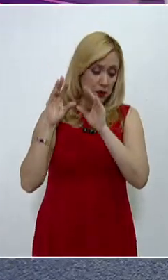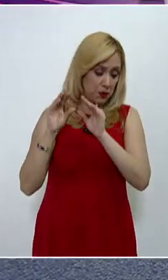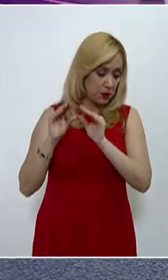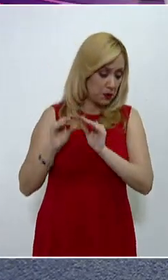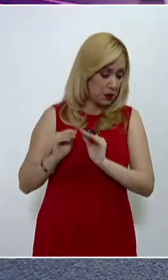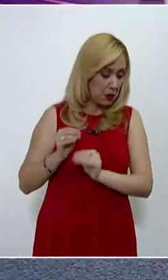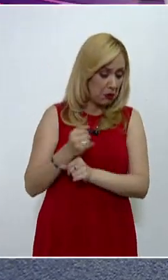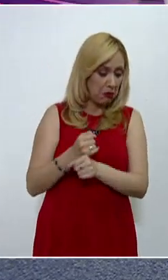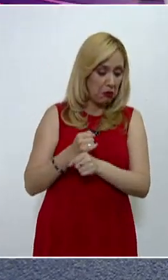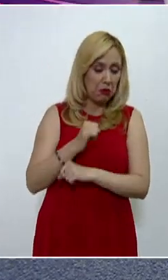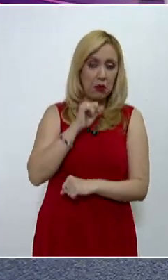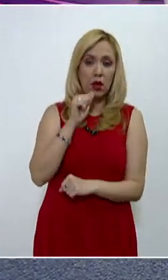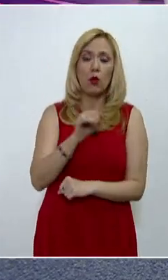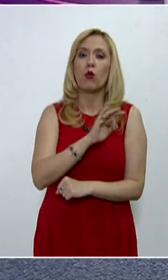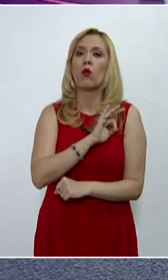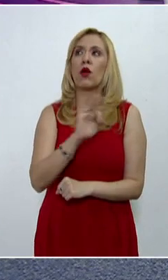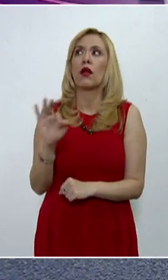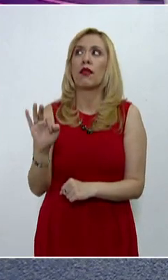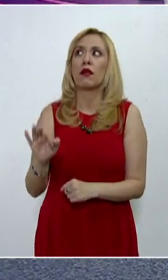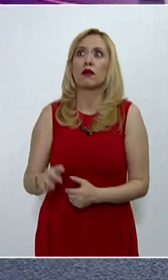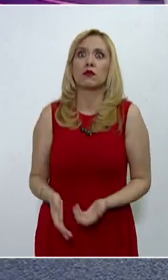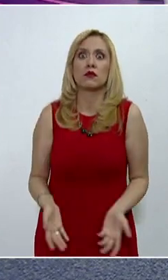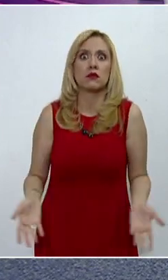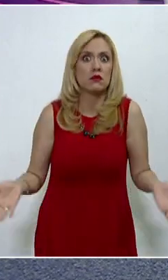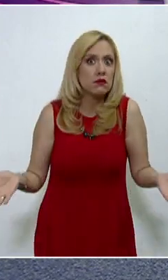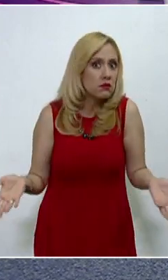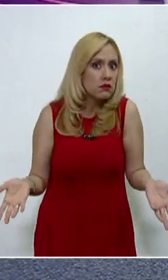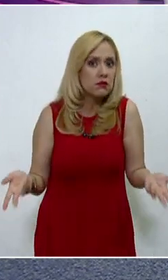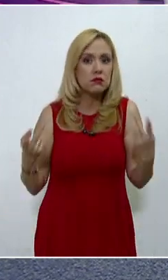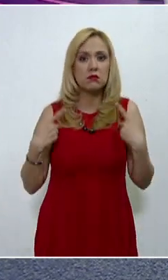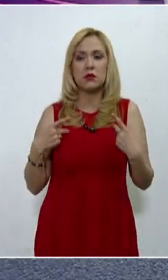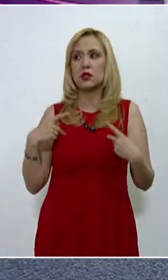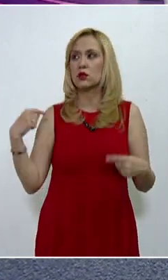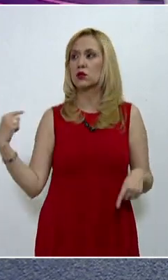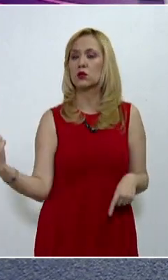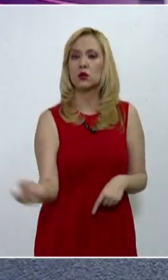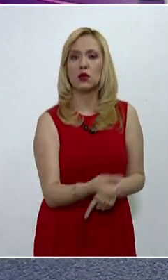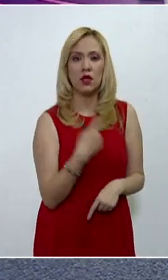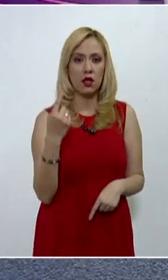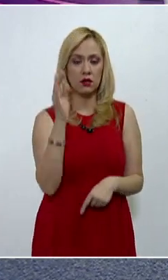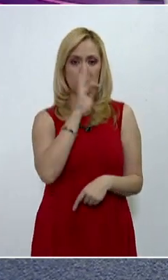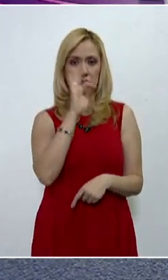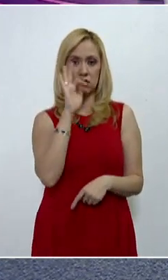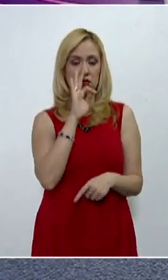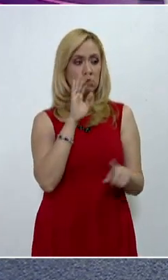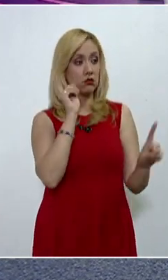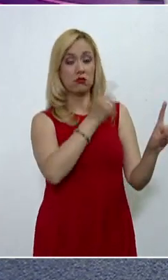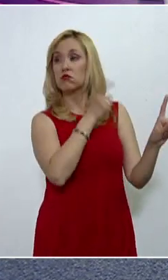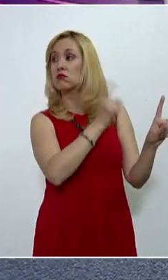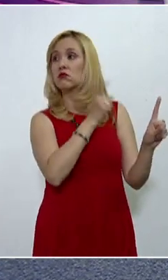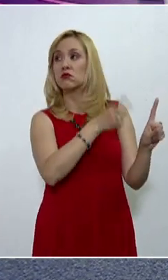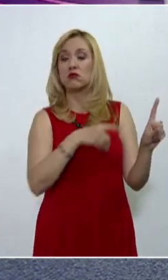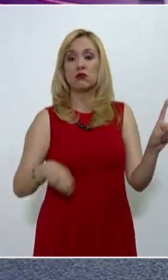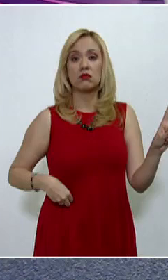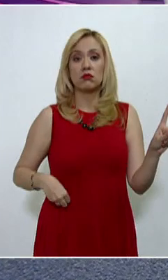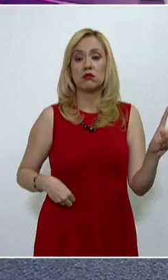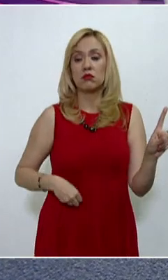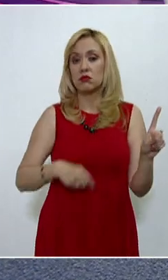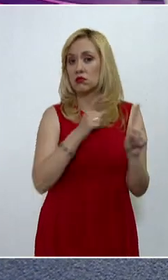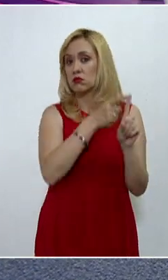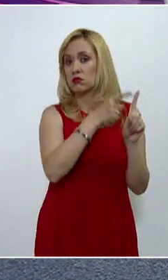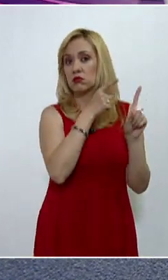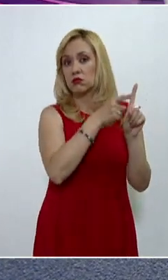que podría estar ocurriendo es que, en efecto, las personas a quienes se les imputa la comisión de un delito, de los